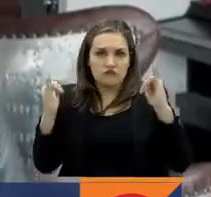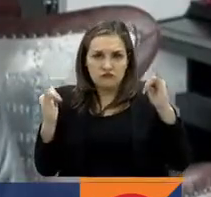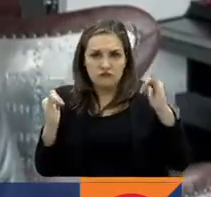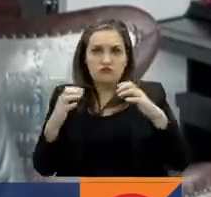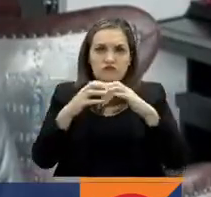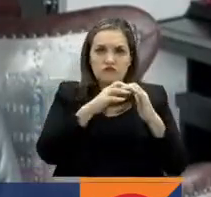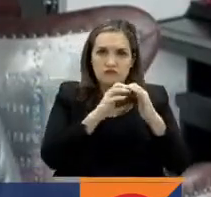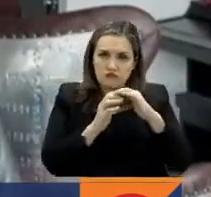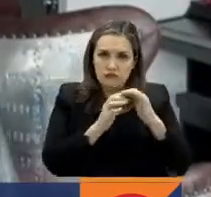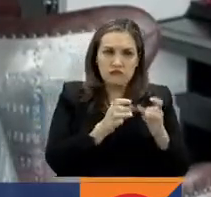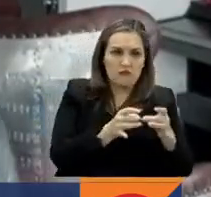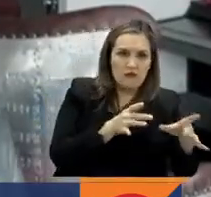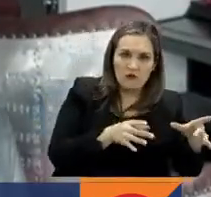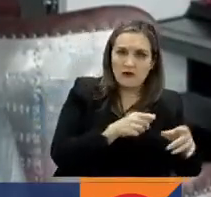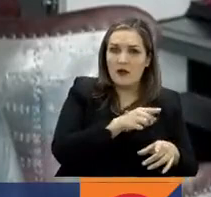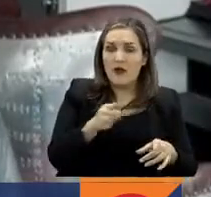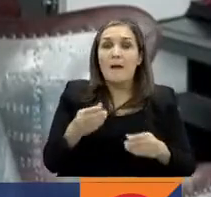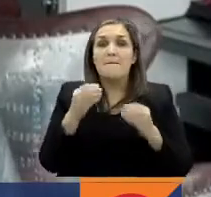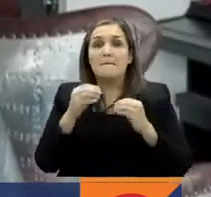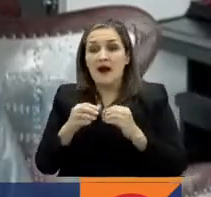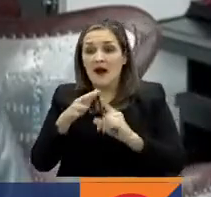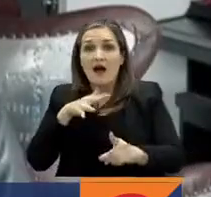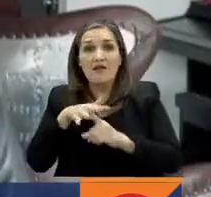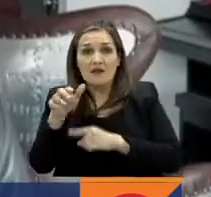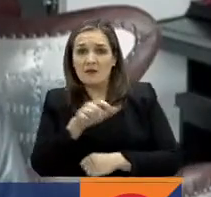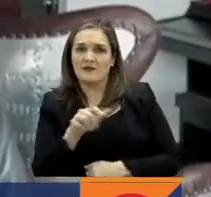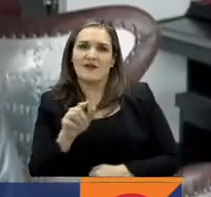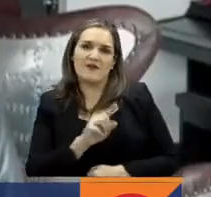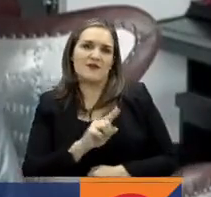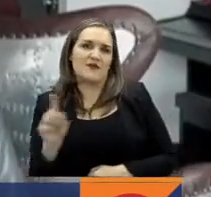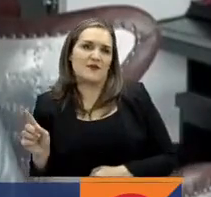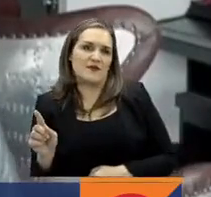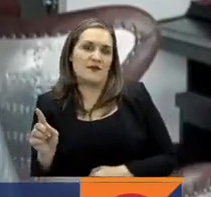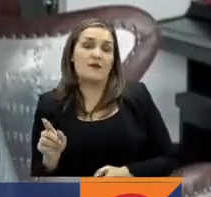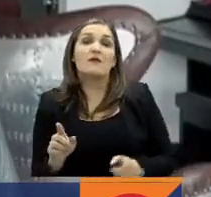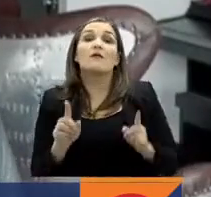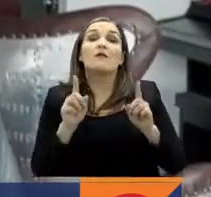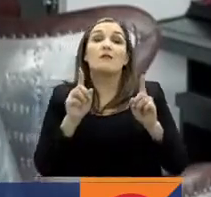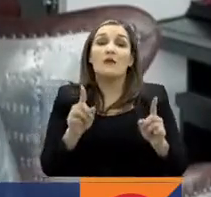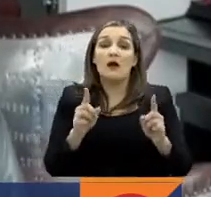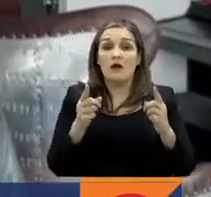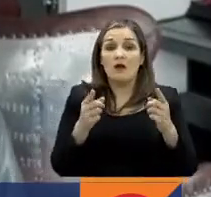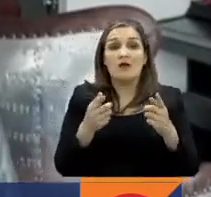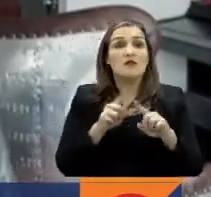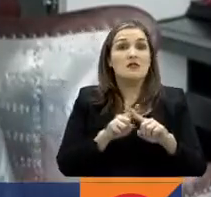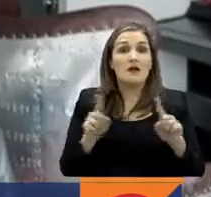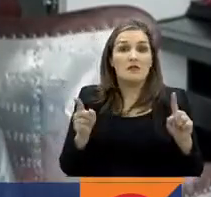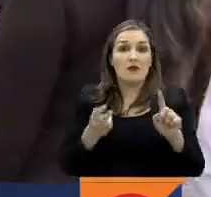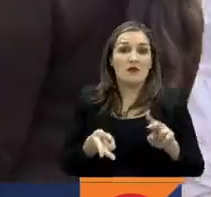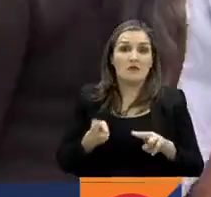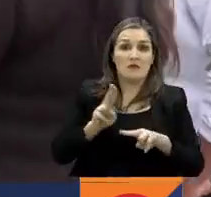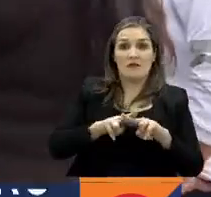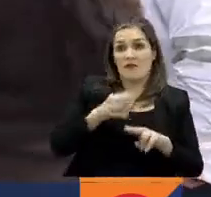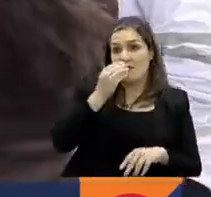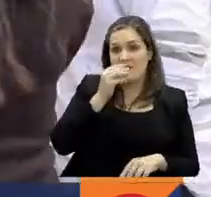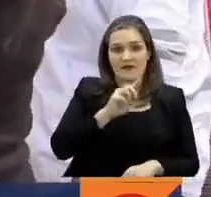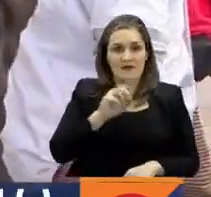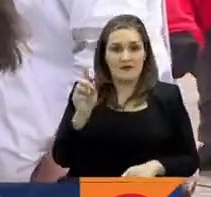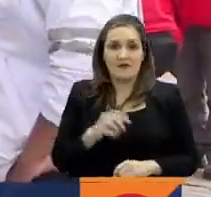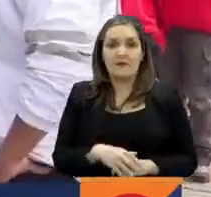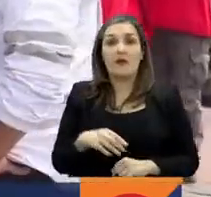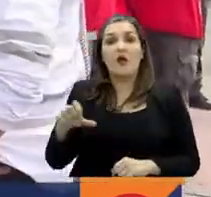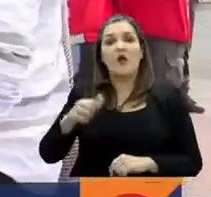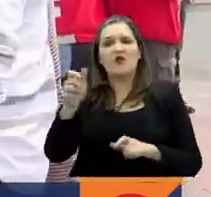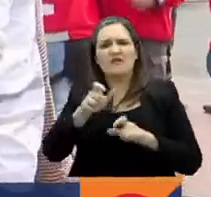Con eso no se afectan las clases menos favorecidas, pero adicionalmente tampoco aumentaría el precio de los alimentos. Otras voces